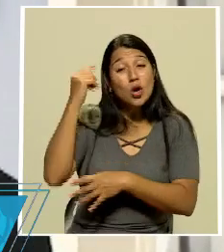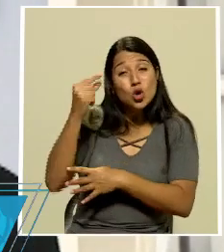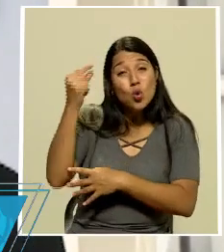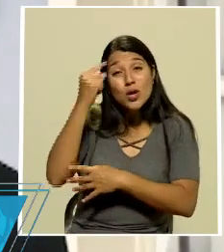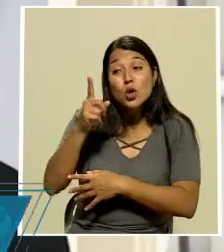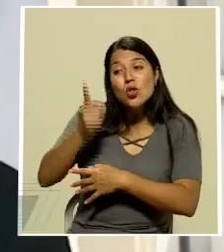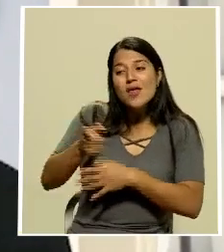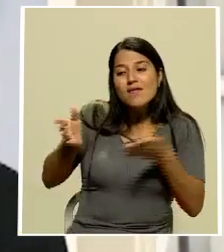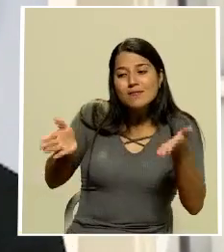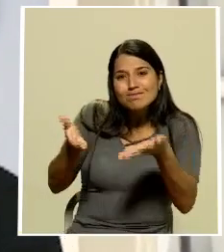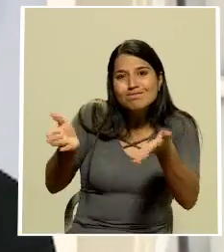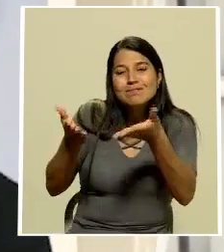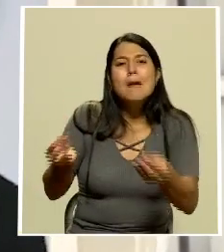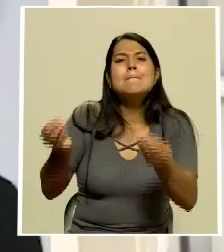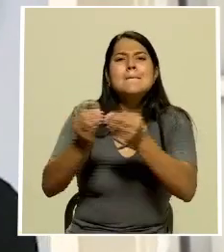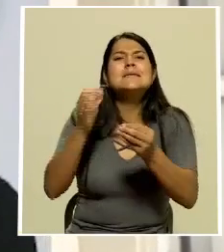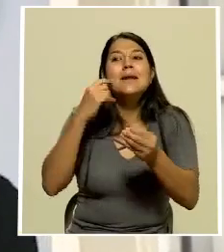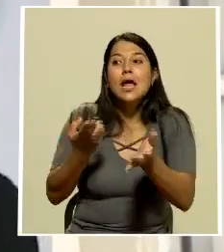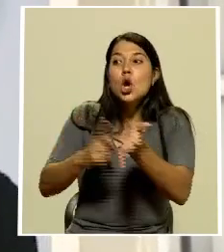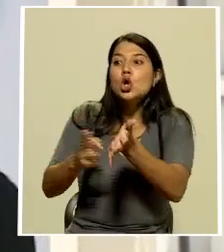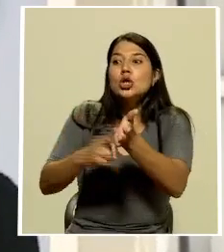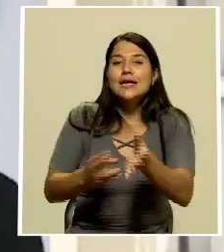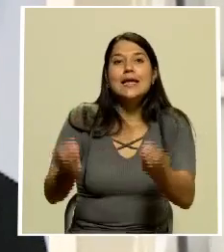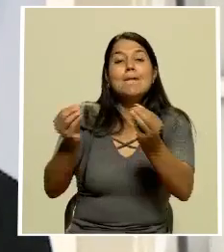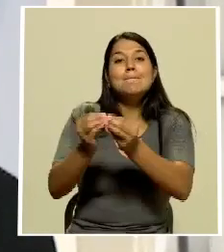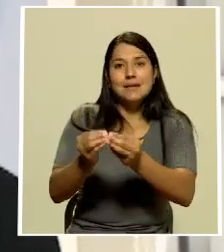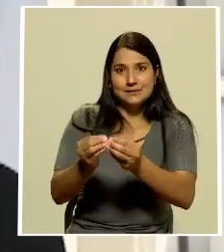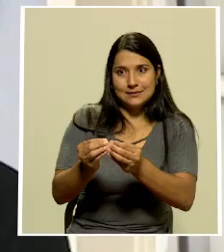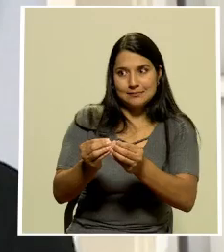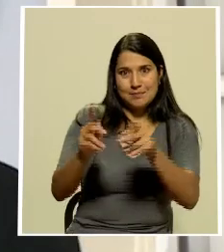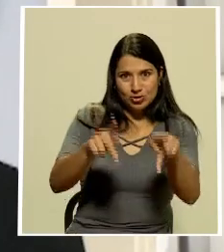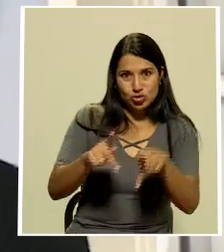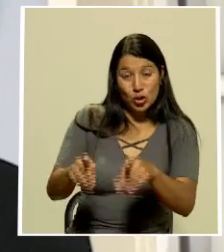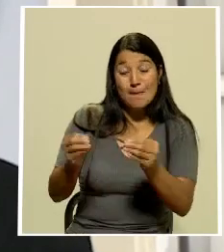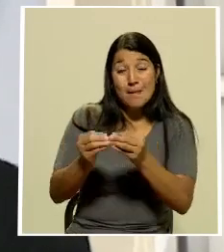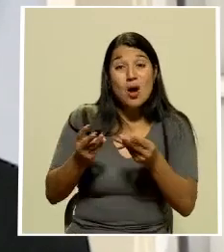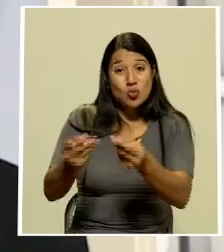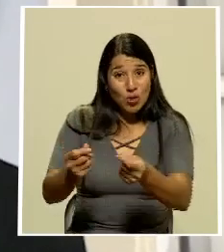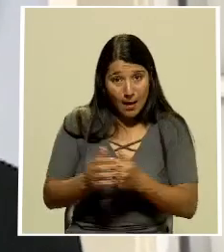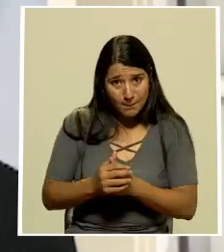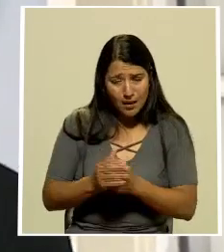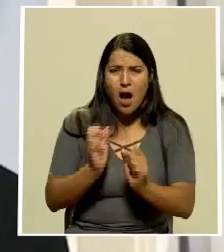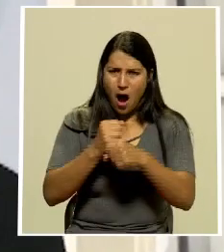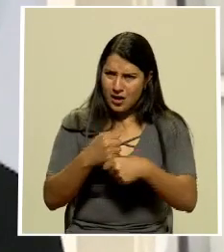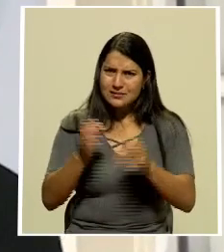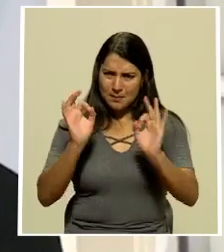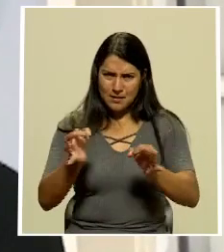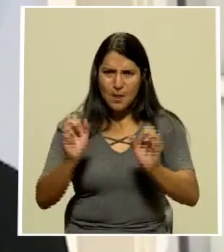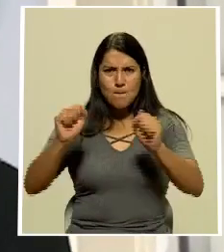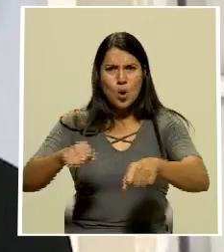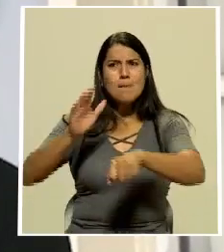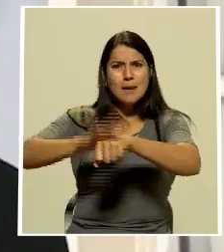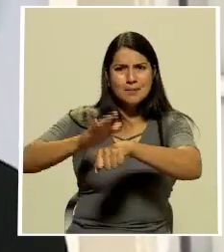para que esa recontratación sea más rápida. Hace bien en el sentido de apresurar las aperturas de las